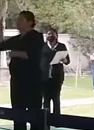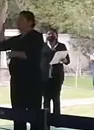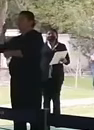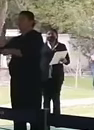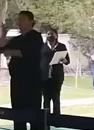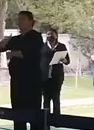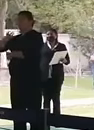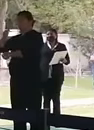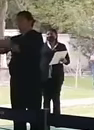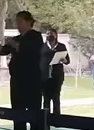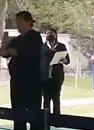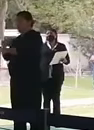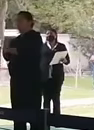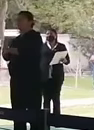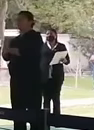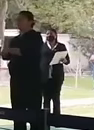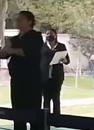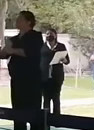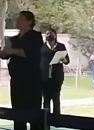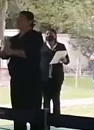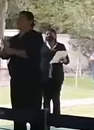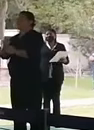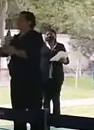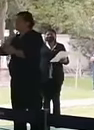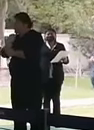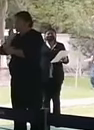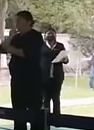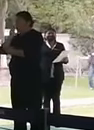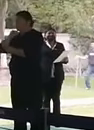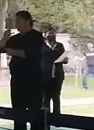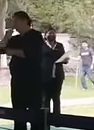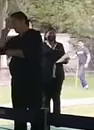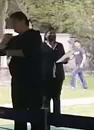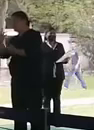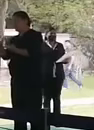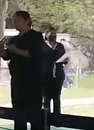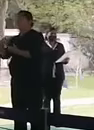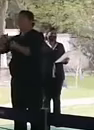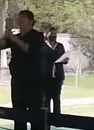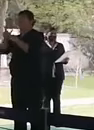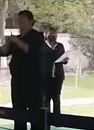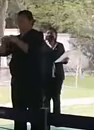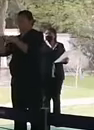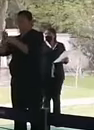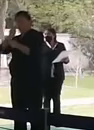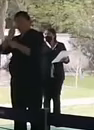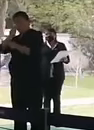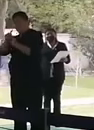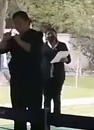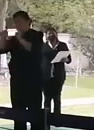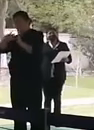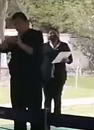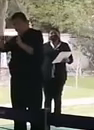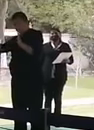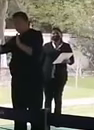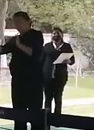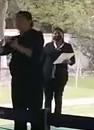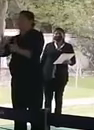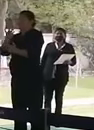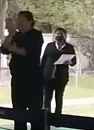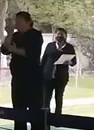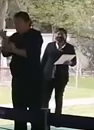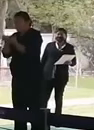este lugar, que seamos ejemplo nacional, y que sobre todo lo que más deseamos es que también la gente lo